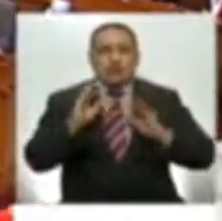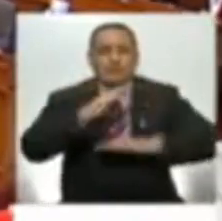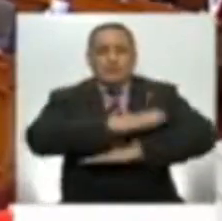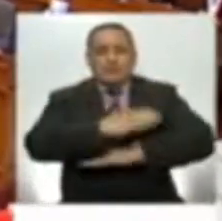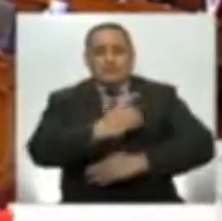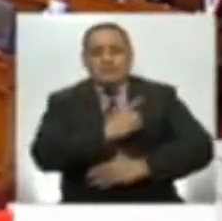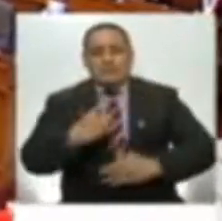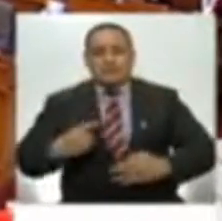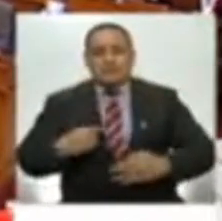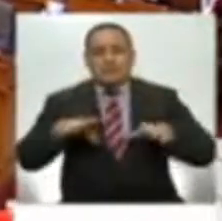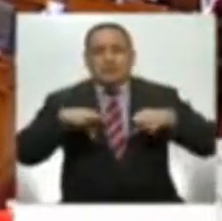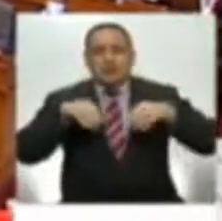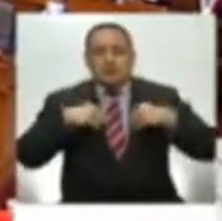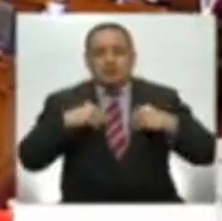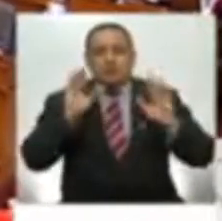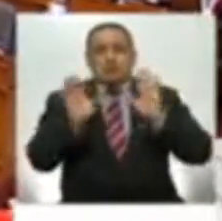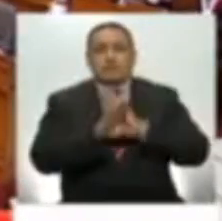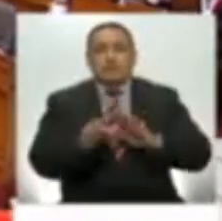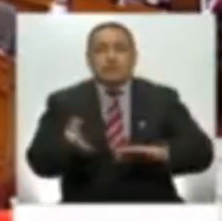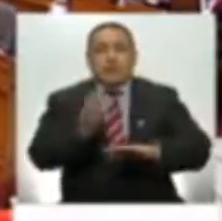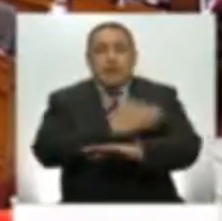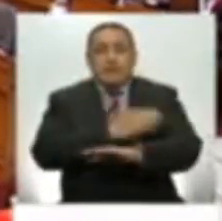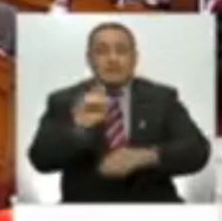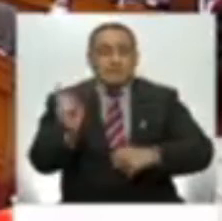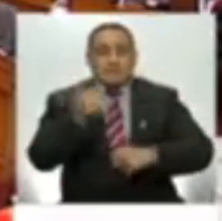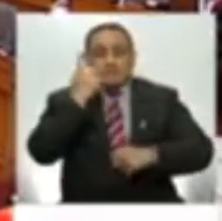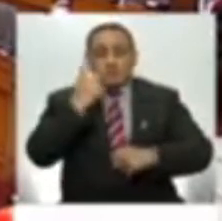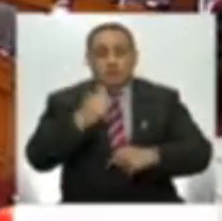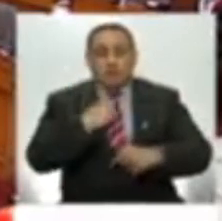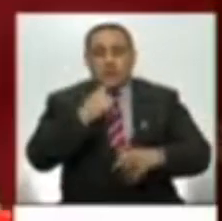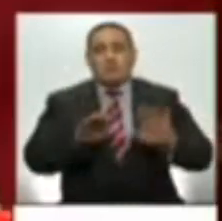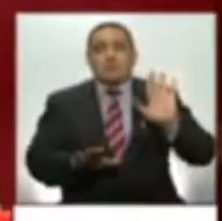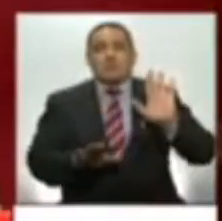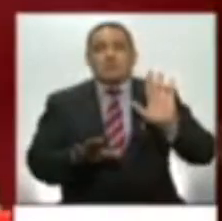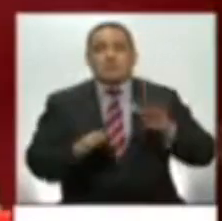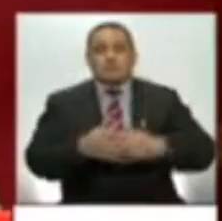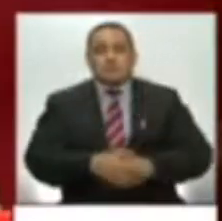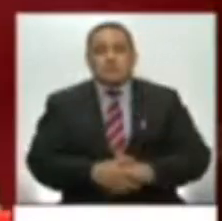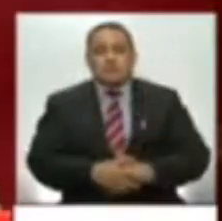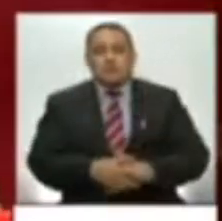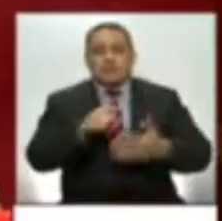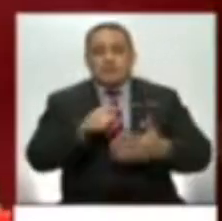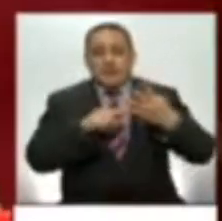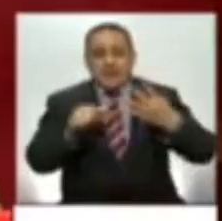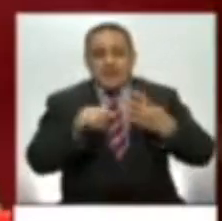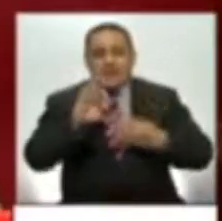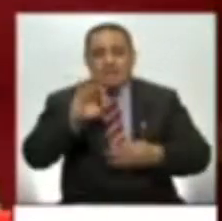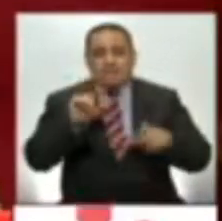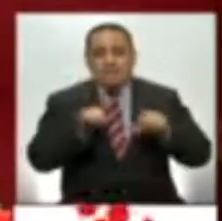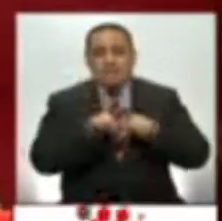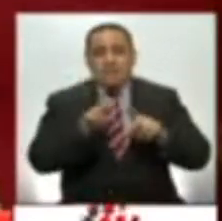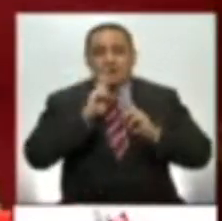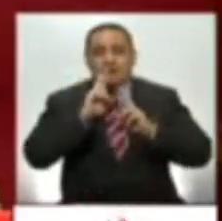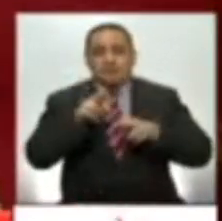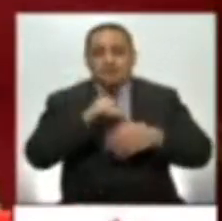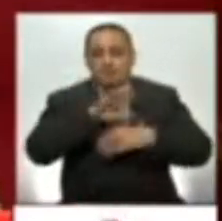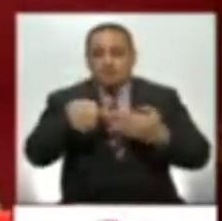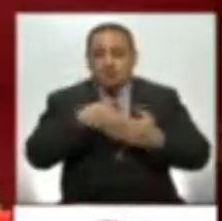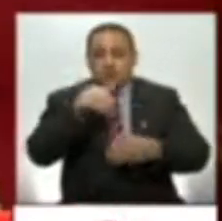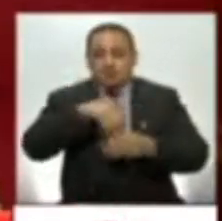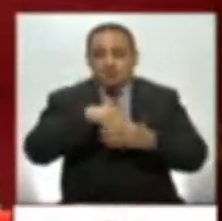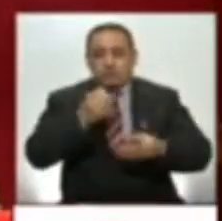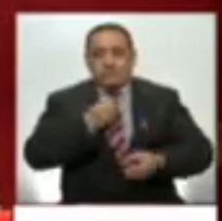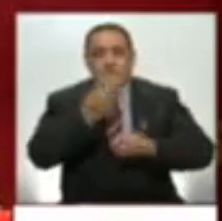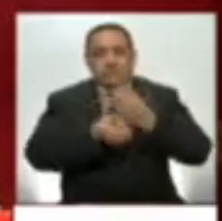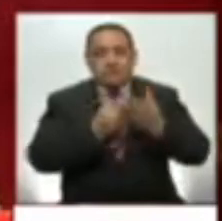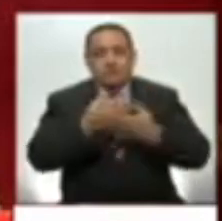directiva puede asumir sus funciones o cargos si no ha prestado juramento. Inciso F. El resultado de la elección se comunica en